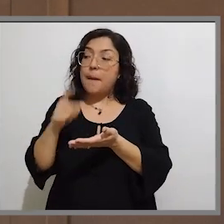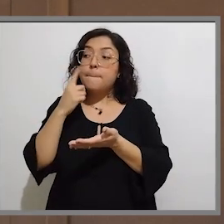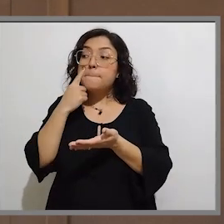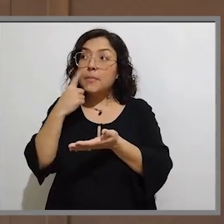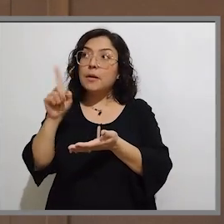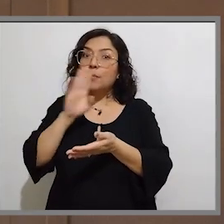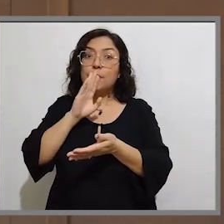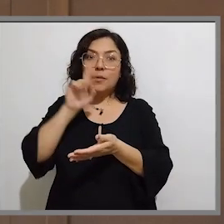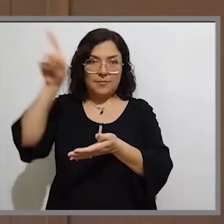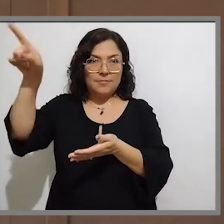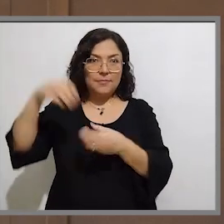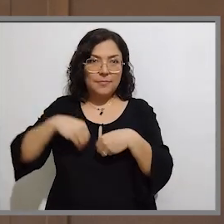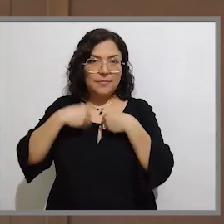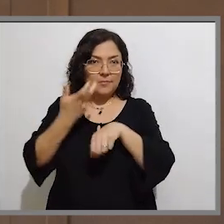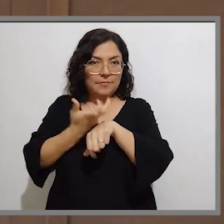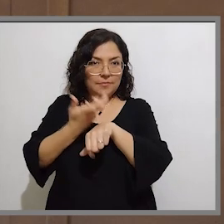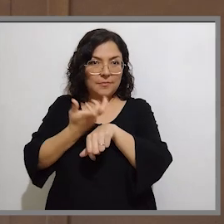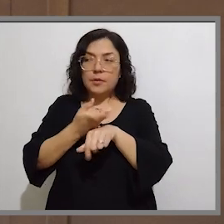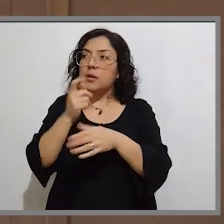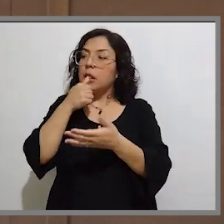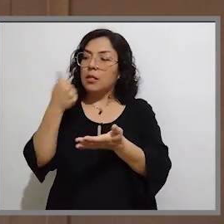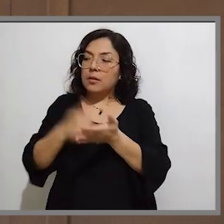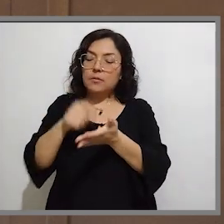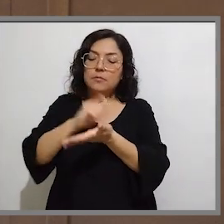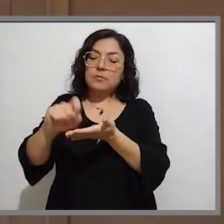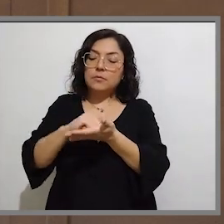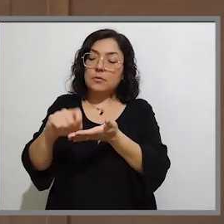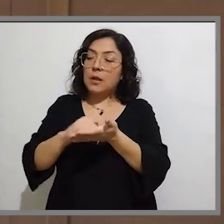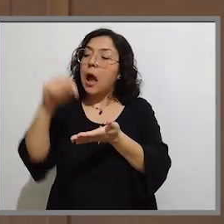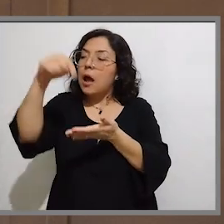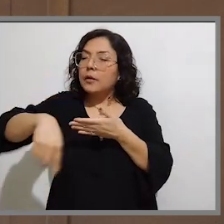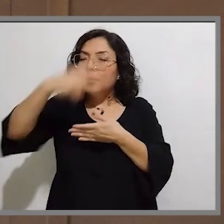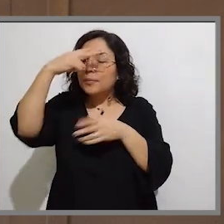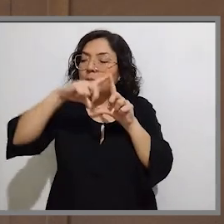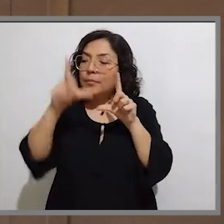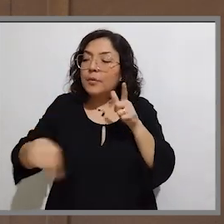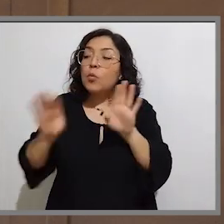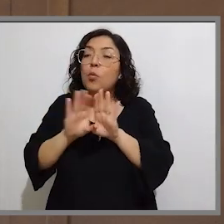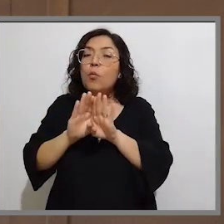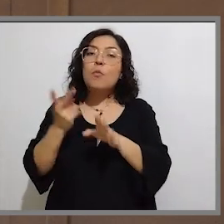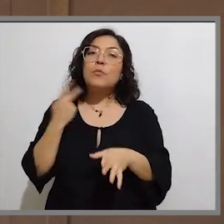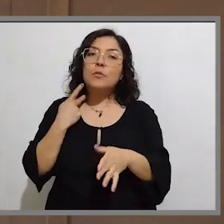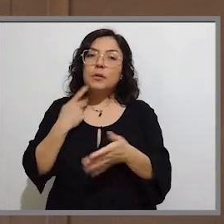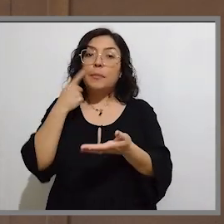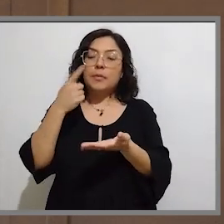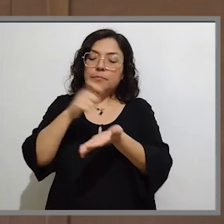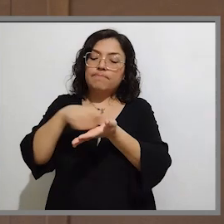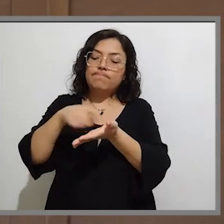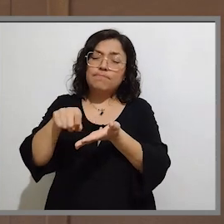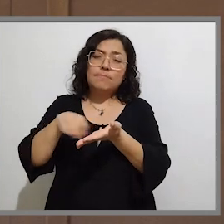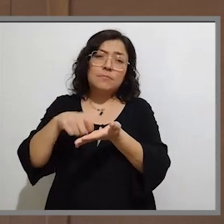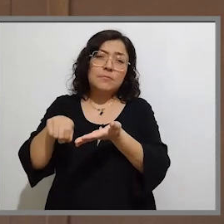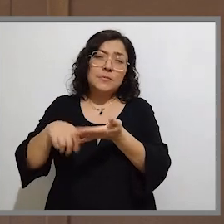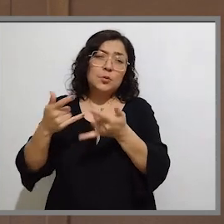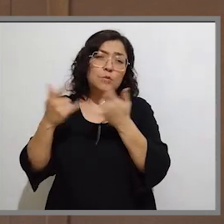relata lo que está pasando en el país, cuáles son los temas político-electorales que se vislumbran en ese momento.